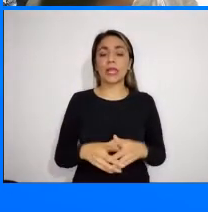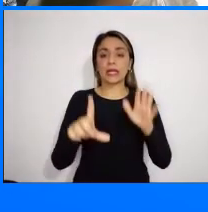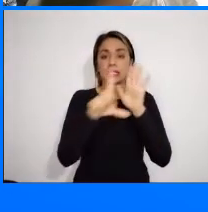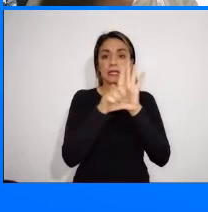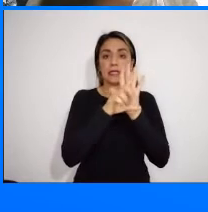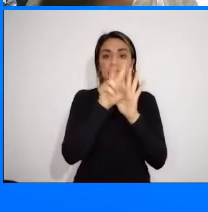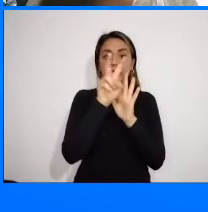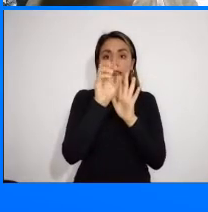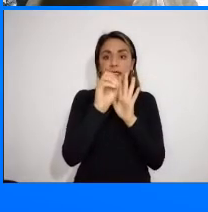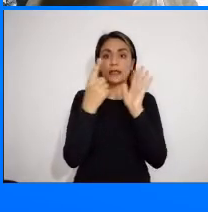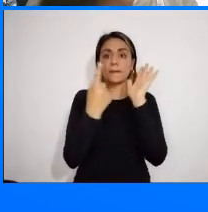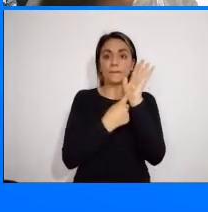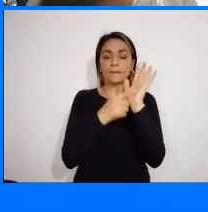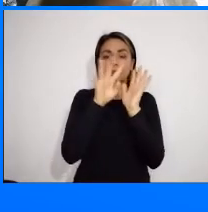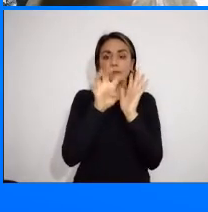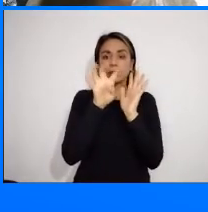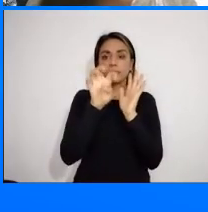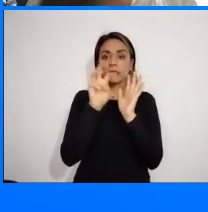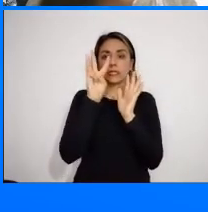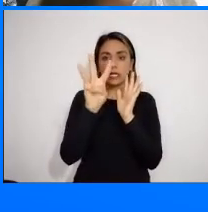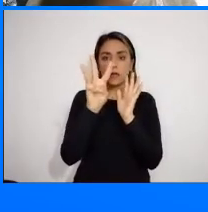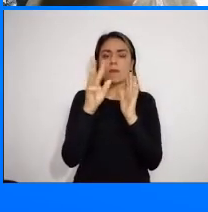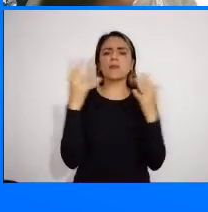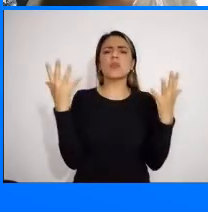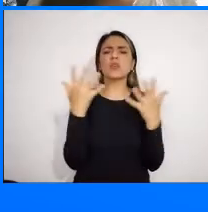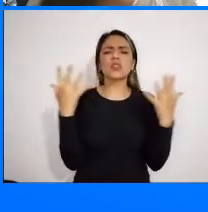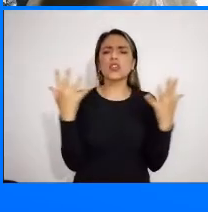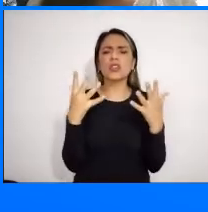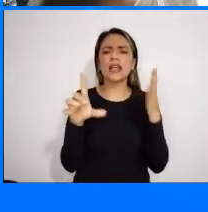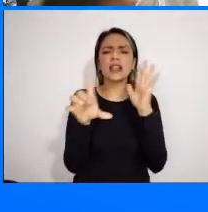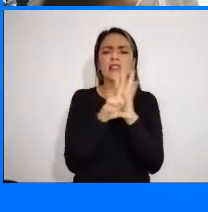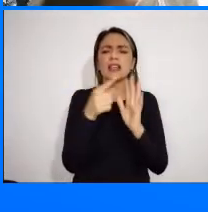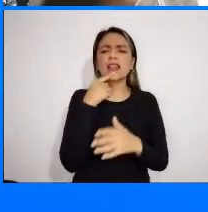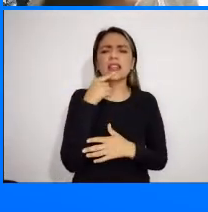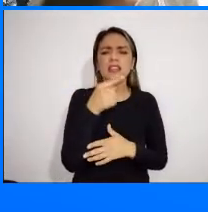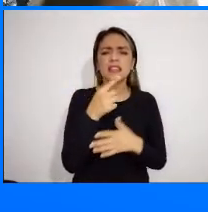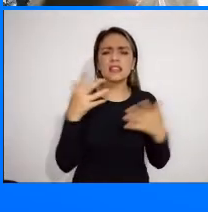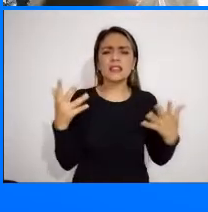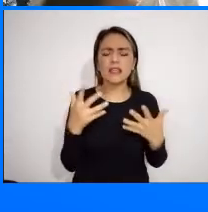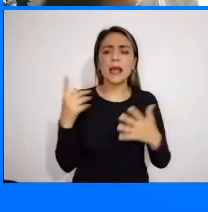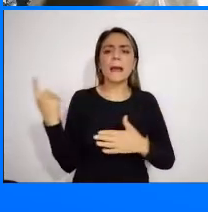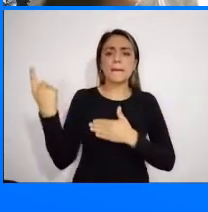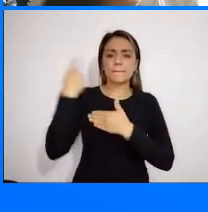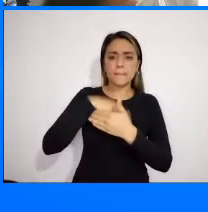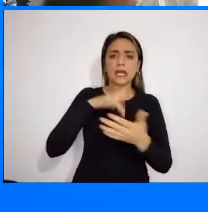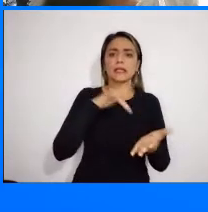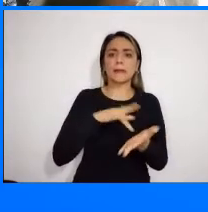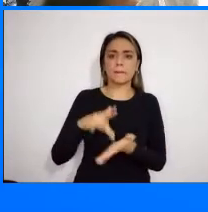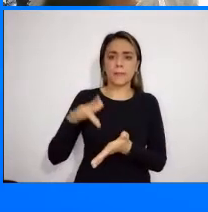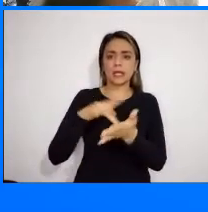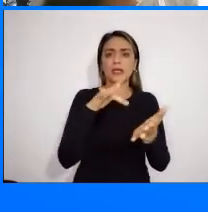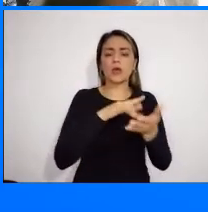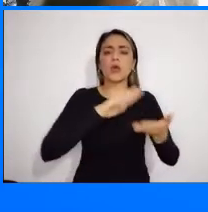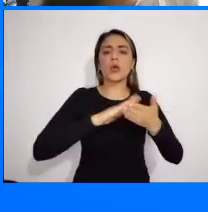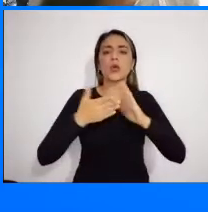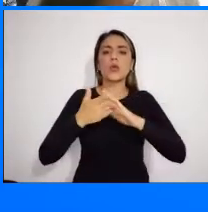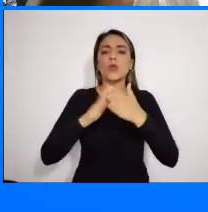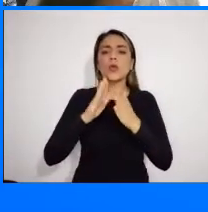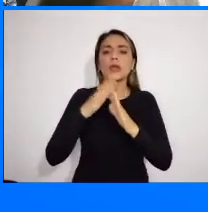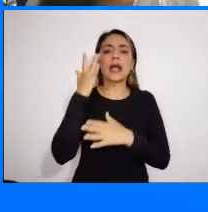de 1993, en el que pues se establece la participación de las comunidades